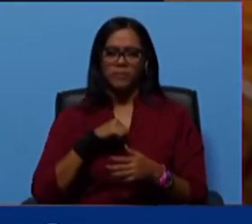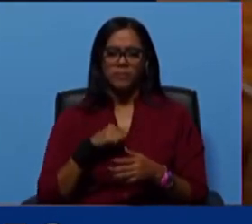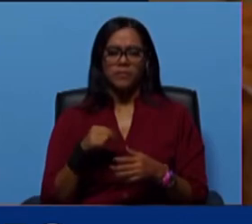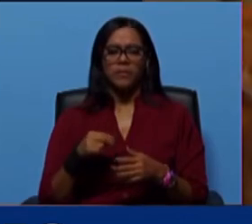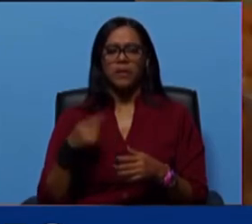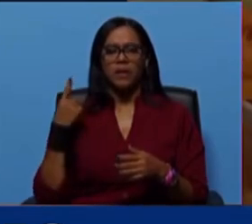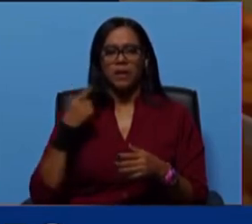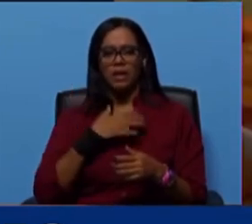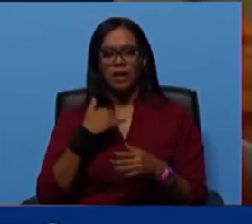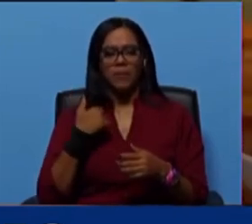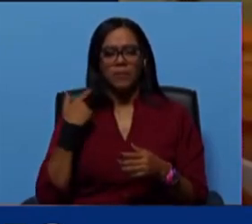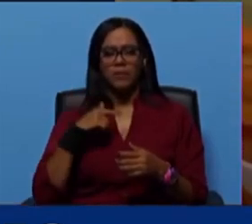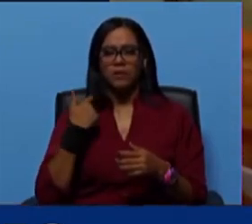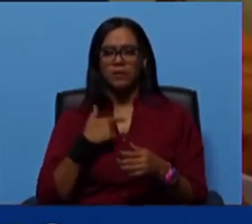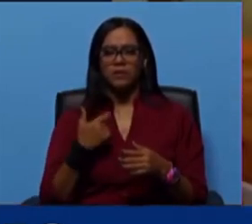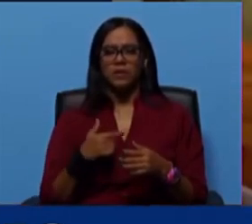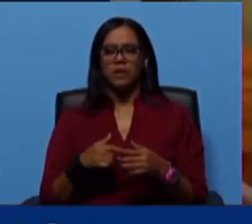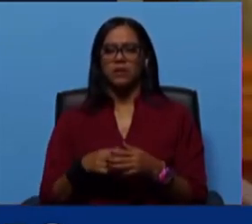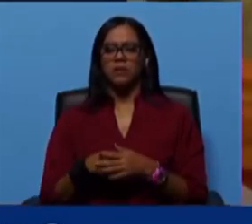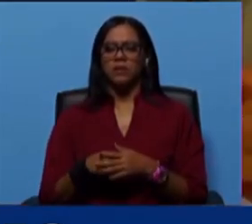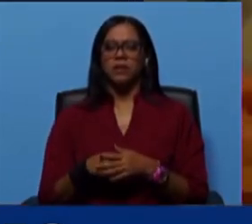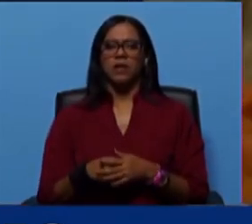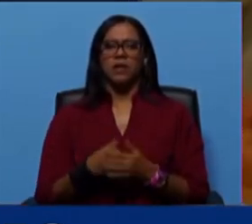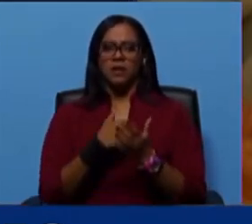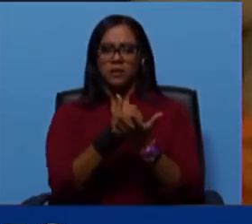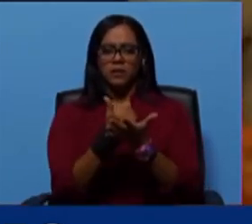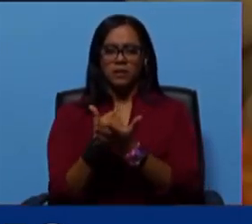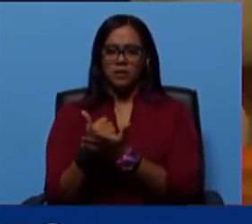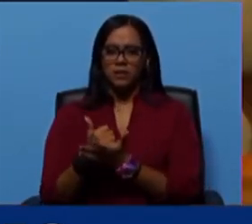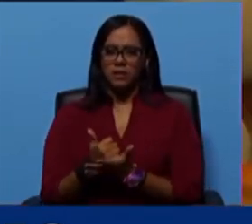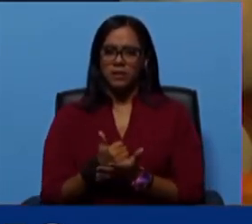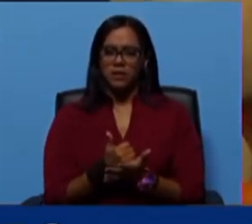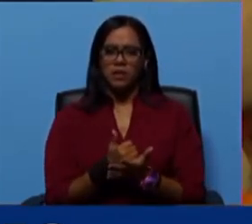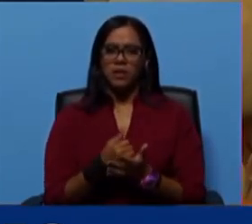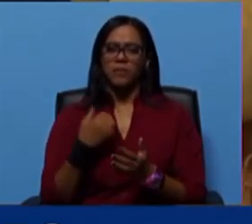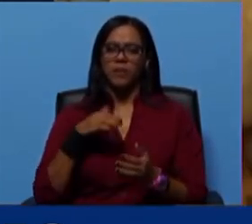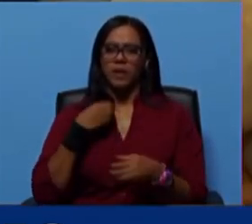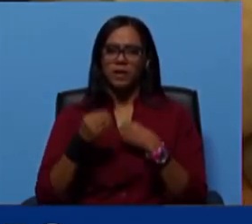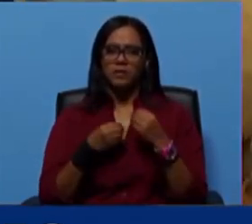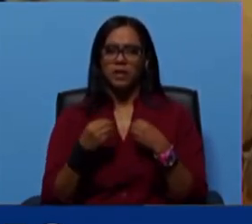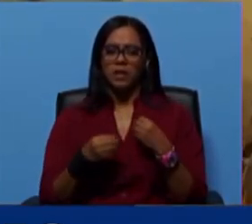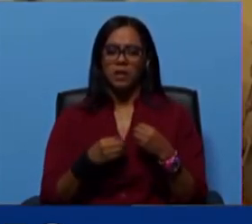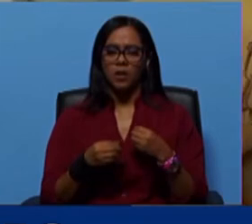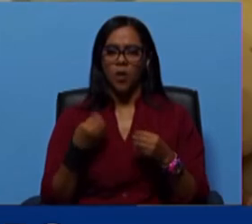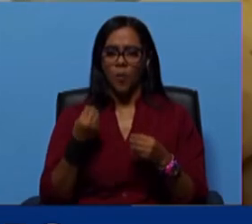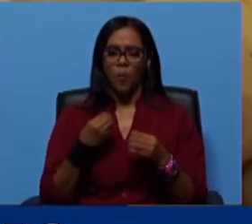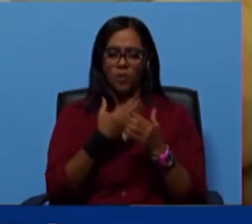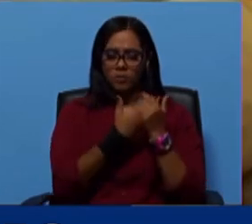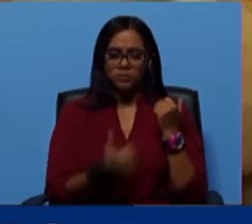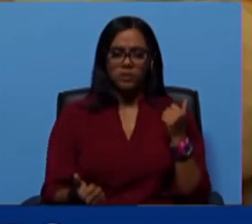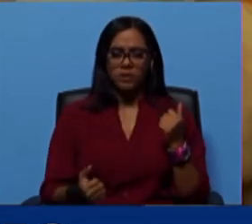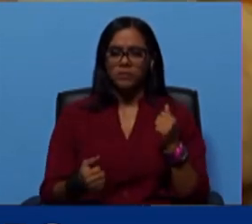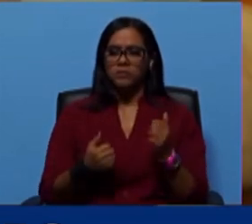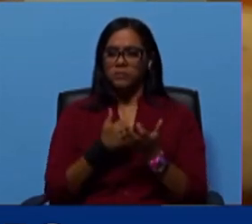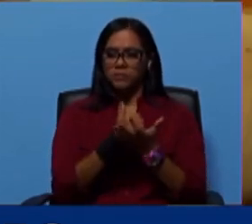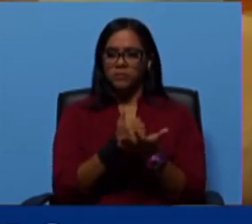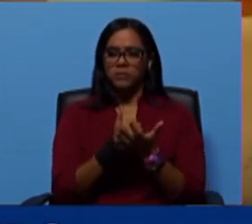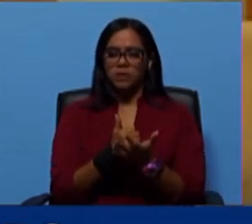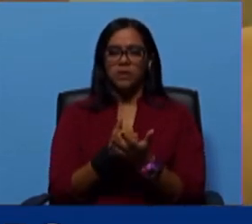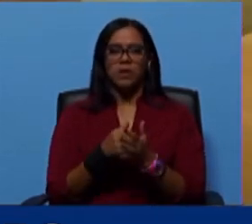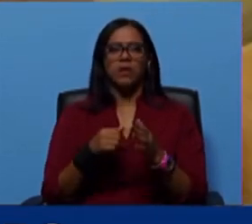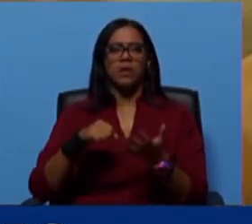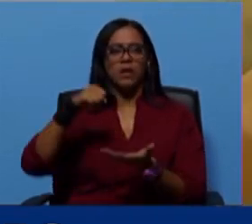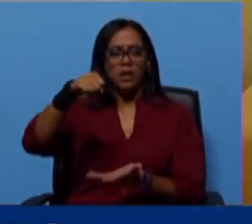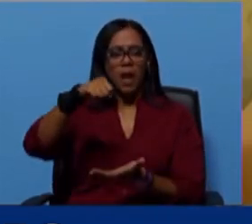que queremos que tenga es que beneficie, nosotros poder ser como una vía de escape para lo que es el beneficio del CLAP. O sea, que